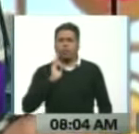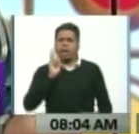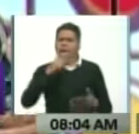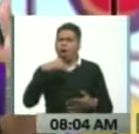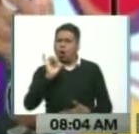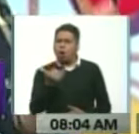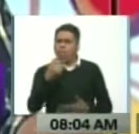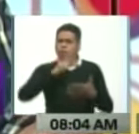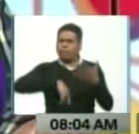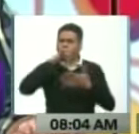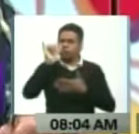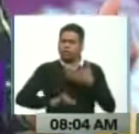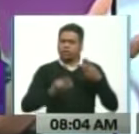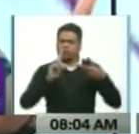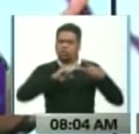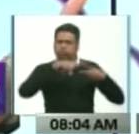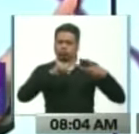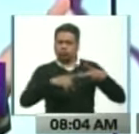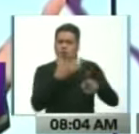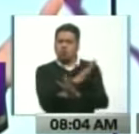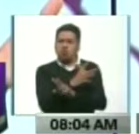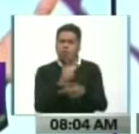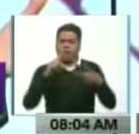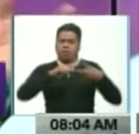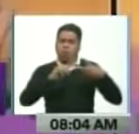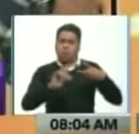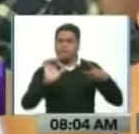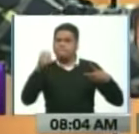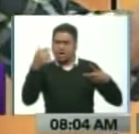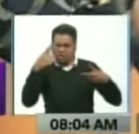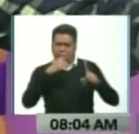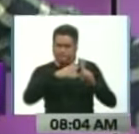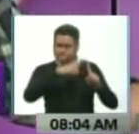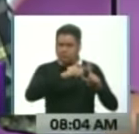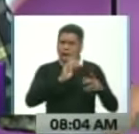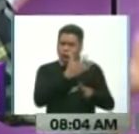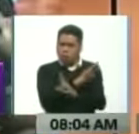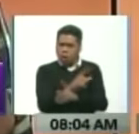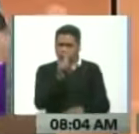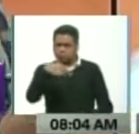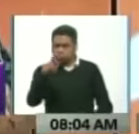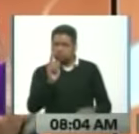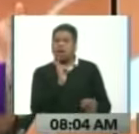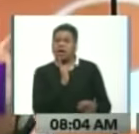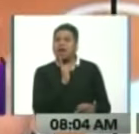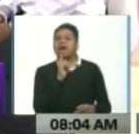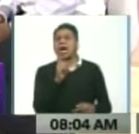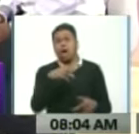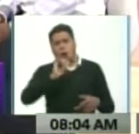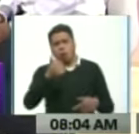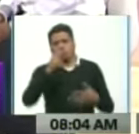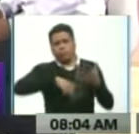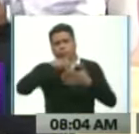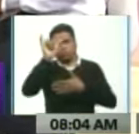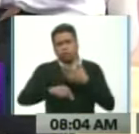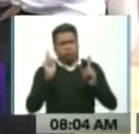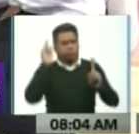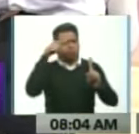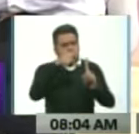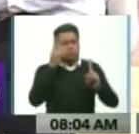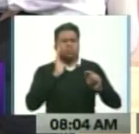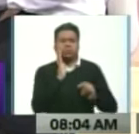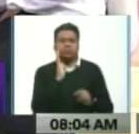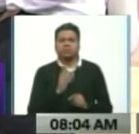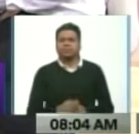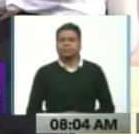hay en lo inmediato, a futuro, con los 21 personas que trabajan, que se multipliquen por 3, 4, pero qué otro proyecto concreto hay? Bueno, actualmente